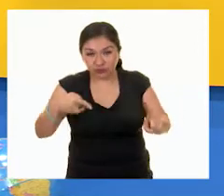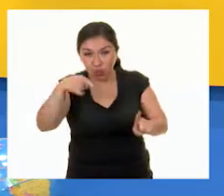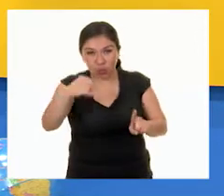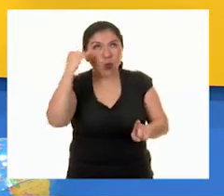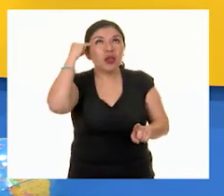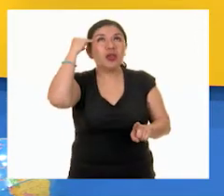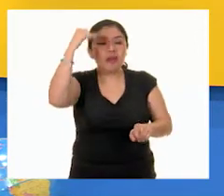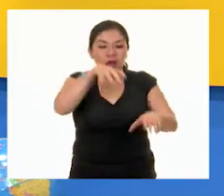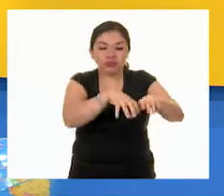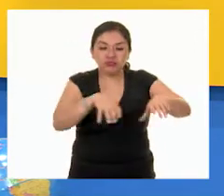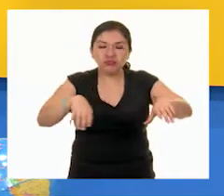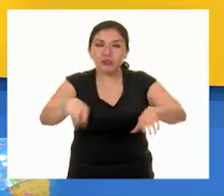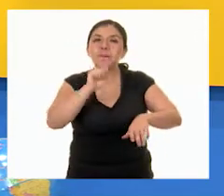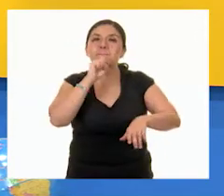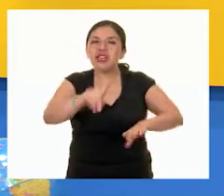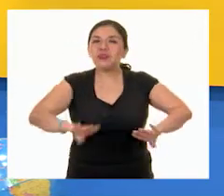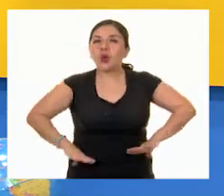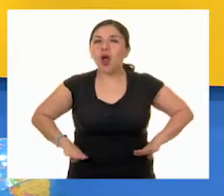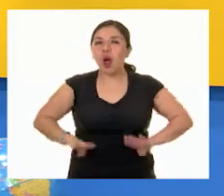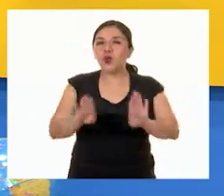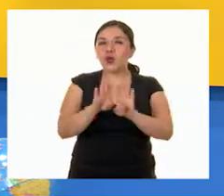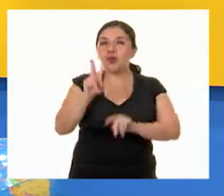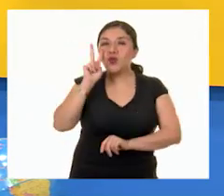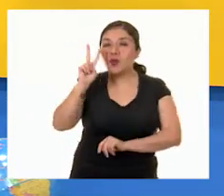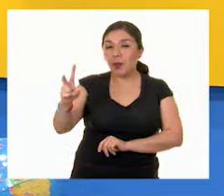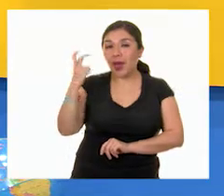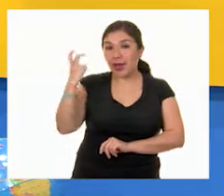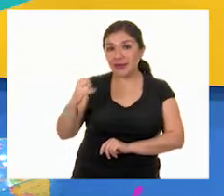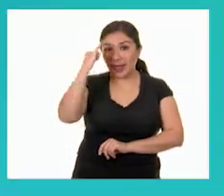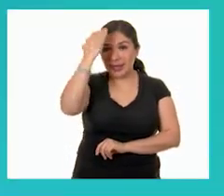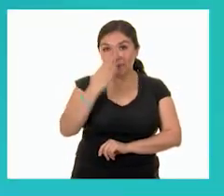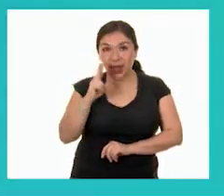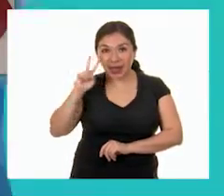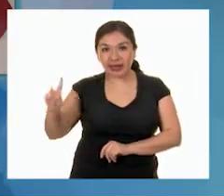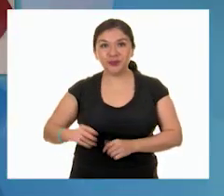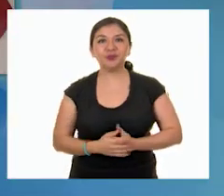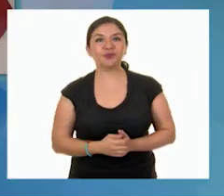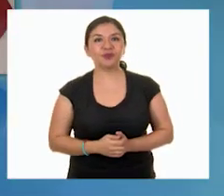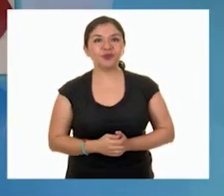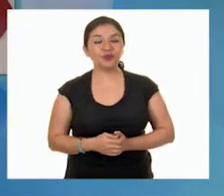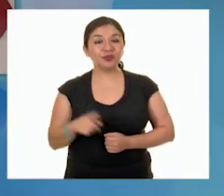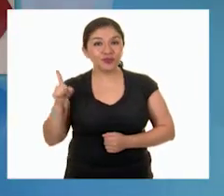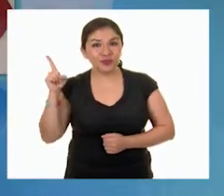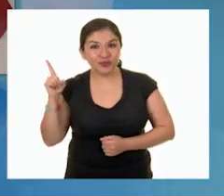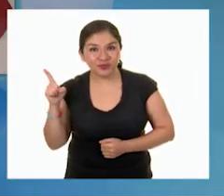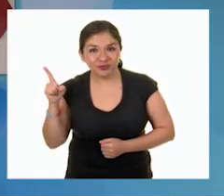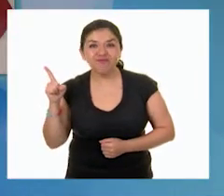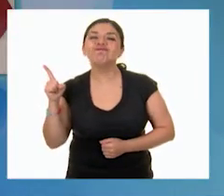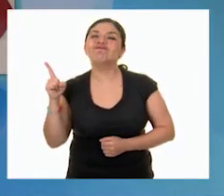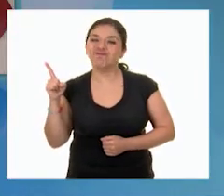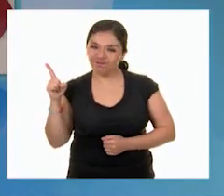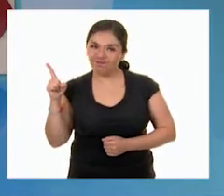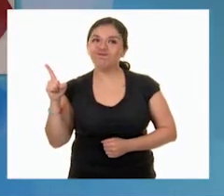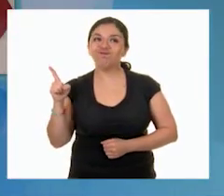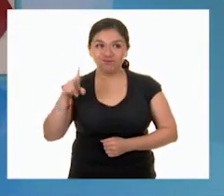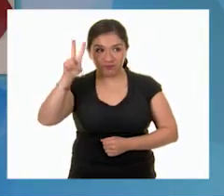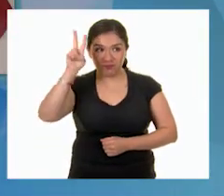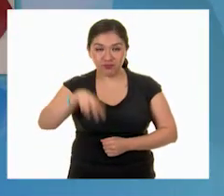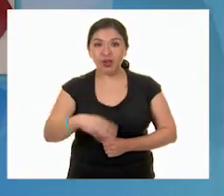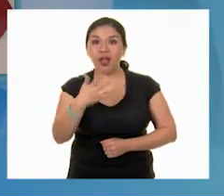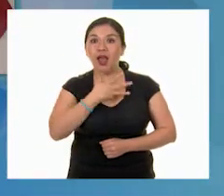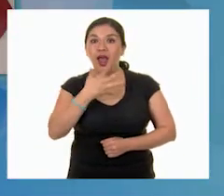imaginaron corresponde con el que aparece en la siguiente imagen. Vean, y efectivamente tiene